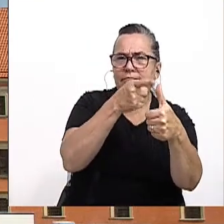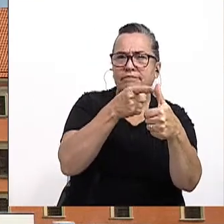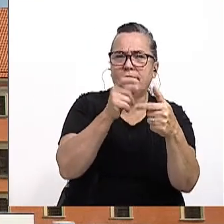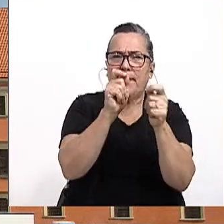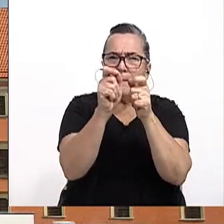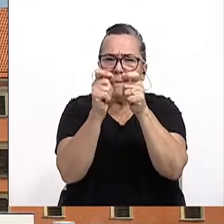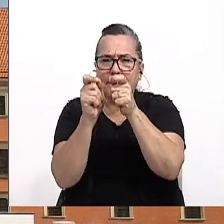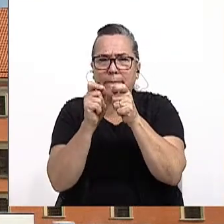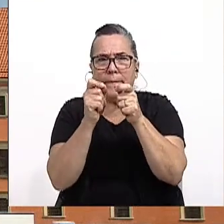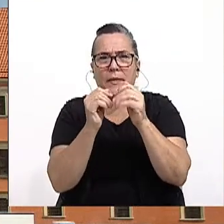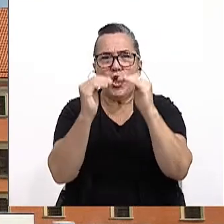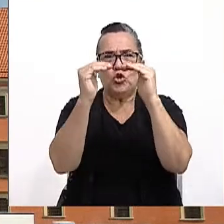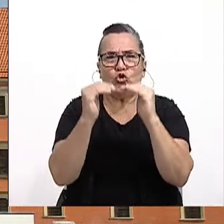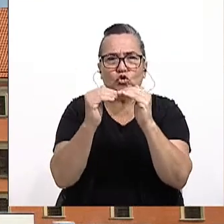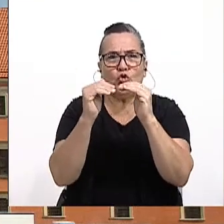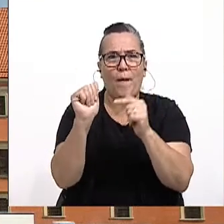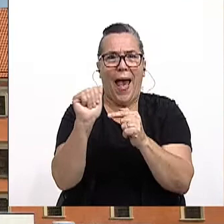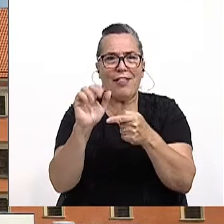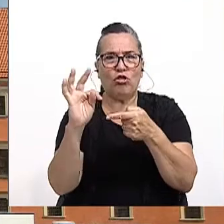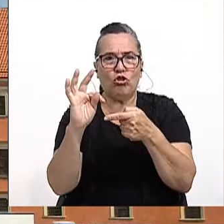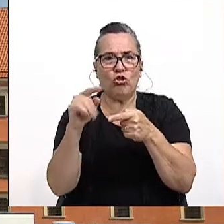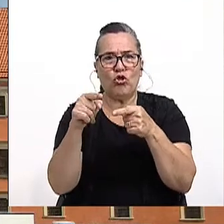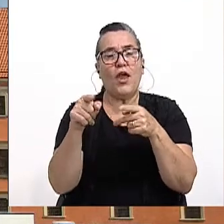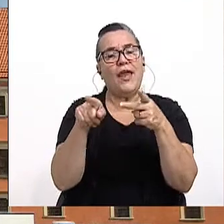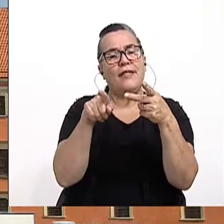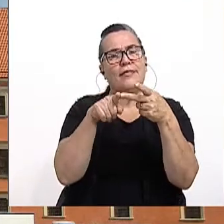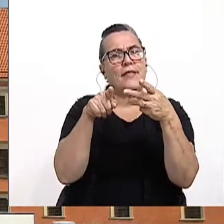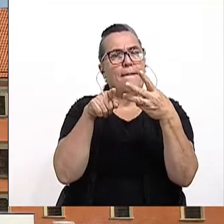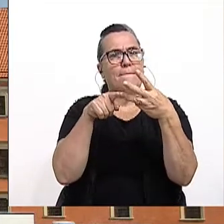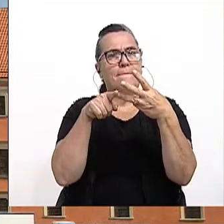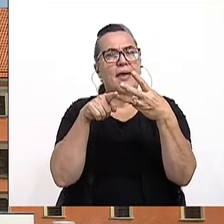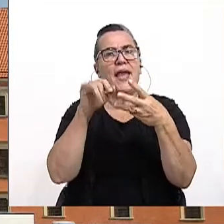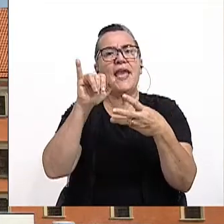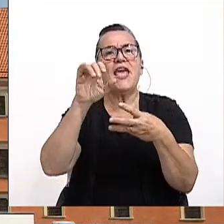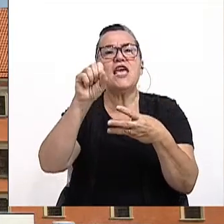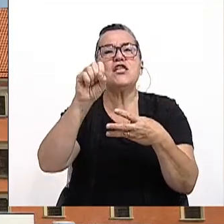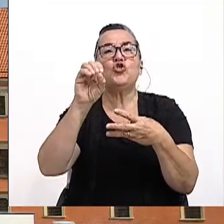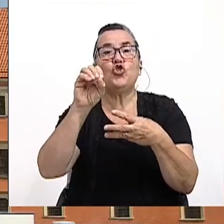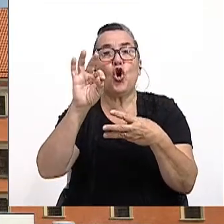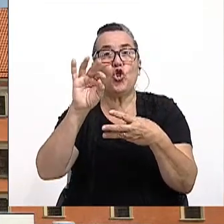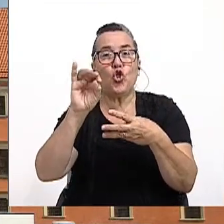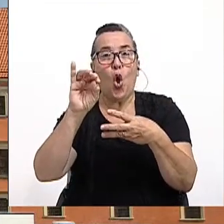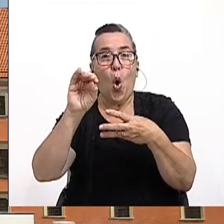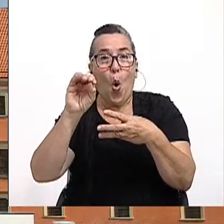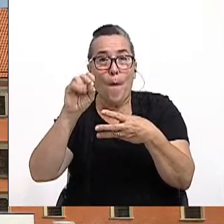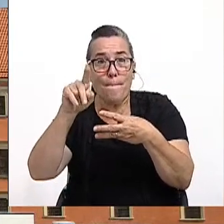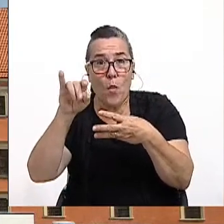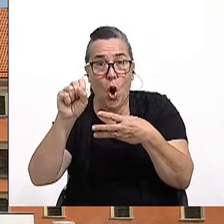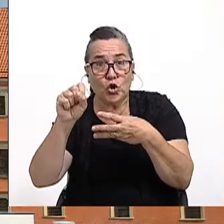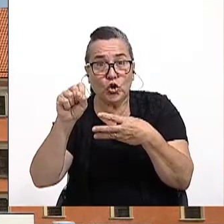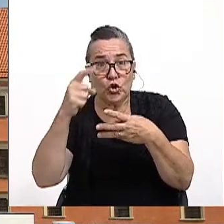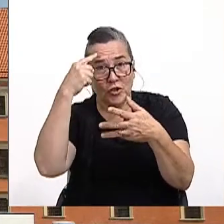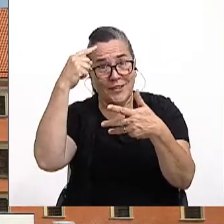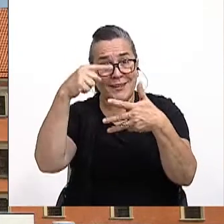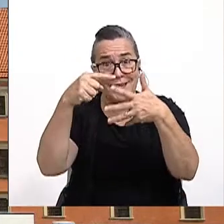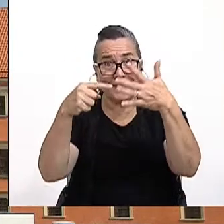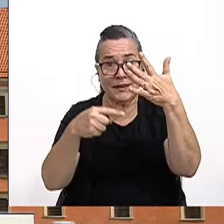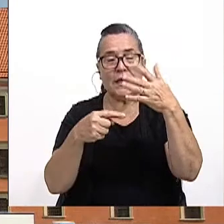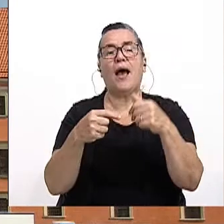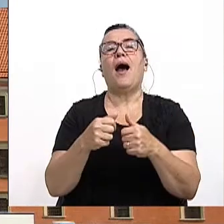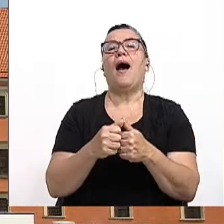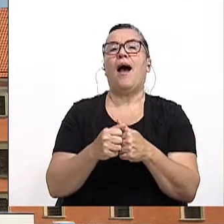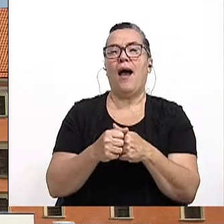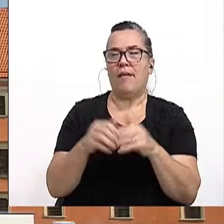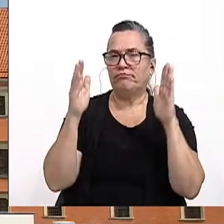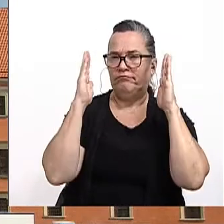partículas subatómicas y también la definición de isótopos. ¿Recuerdan esa definición de isótopos? Para eso,